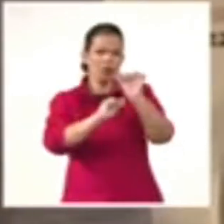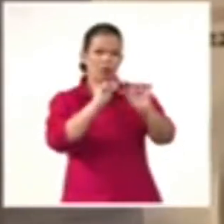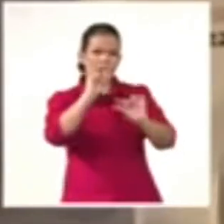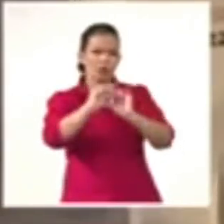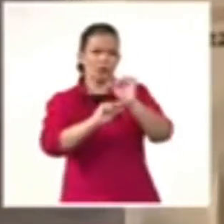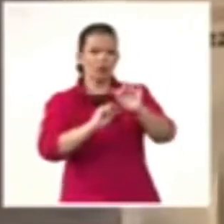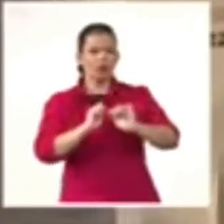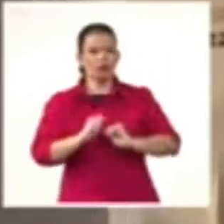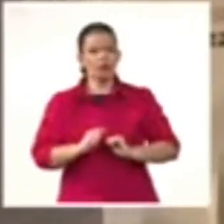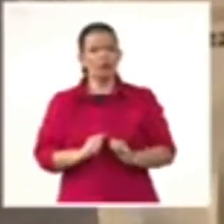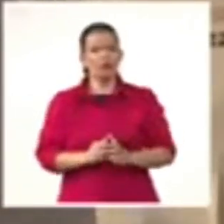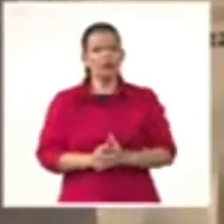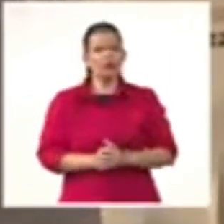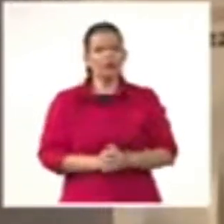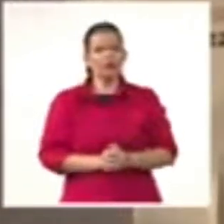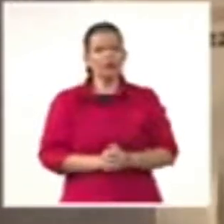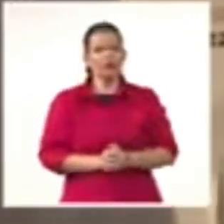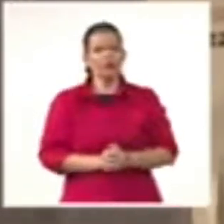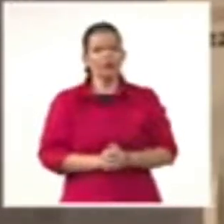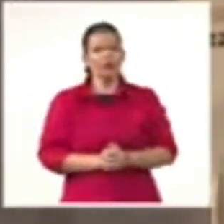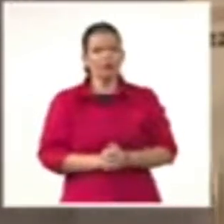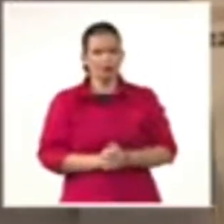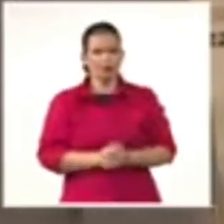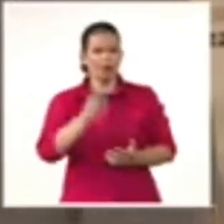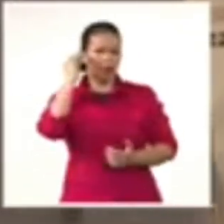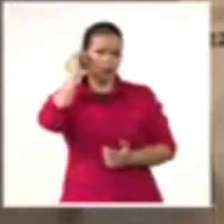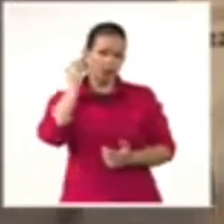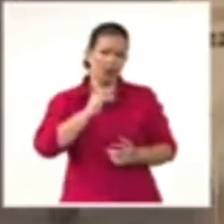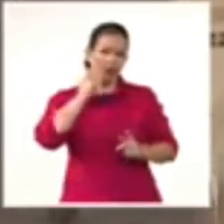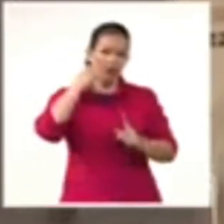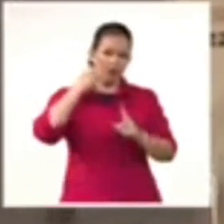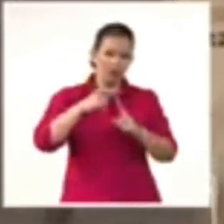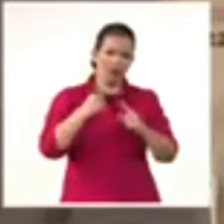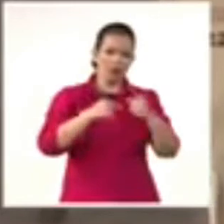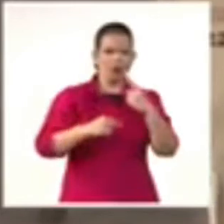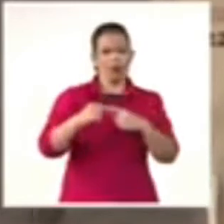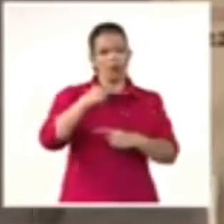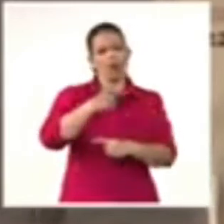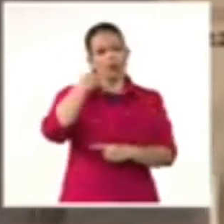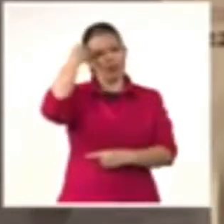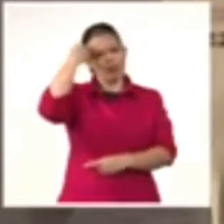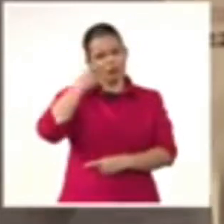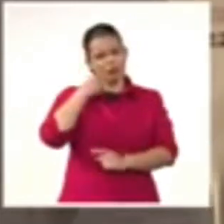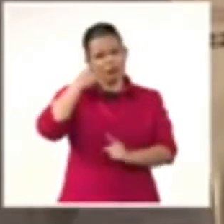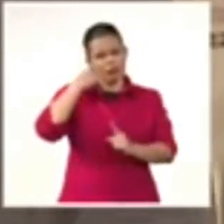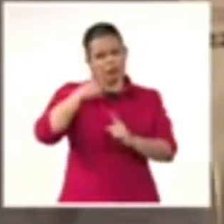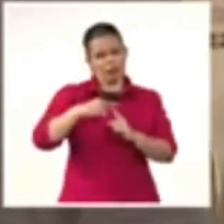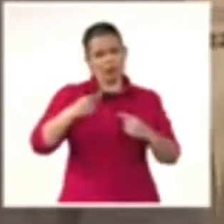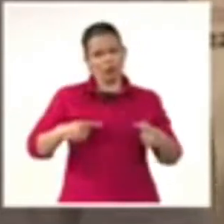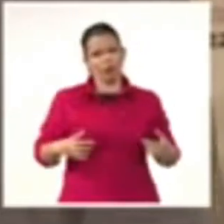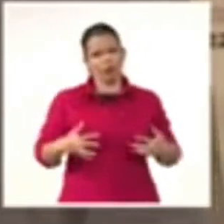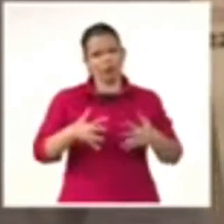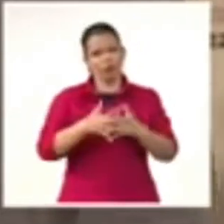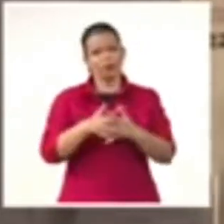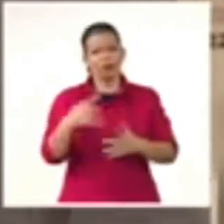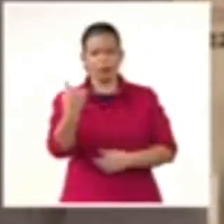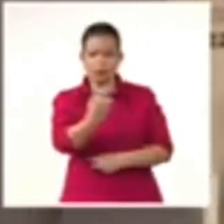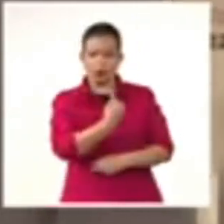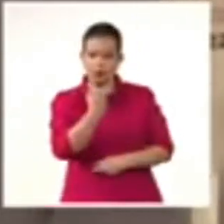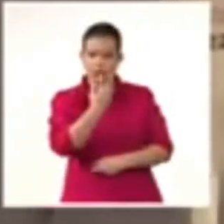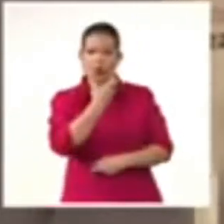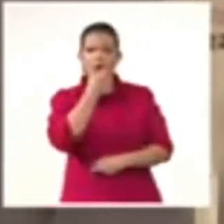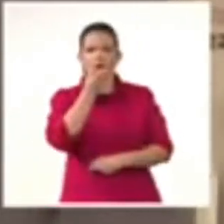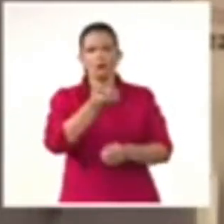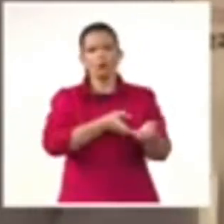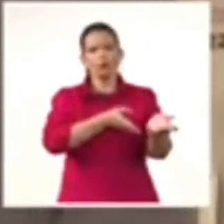gusta llamarle, objetivo y prioridades claros, y la unidad, la cara y preciosa unidad conquistada a